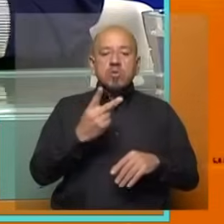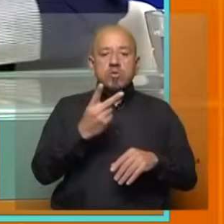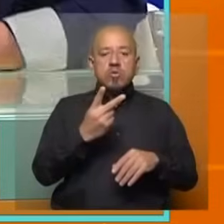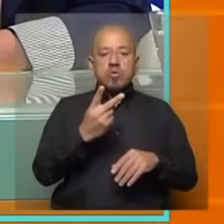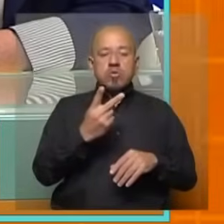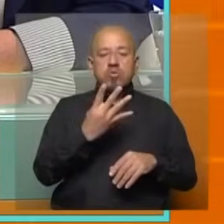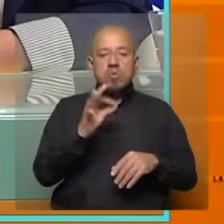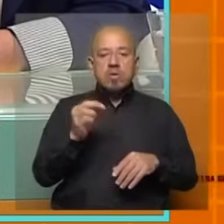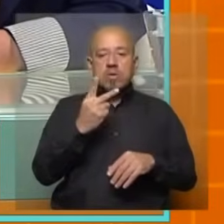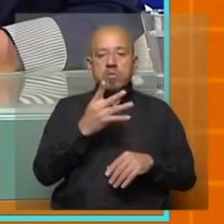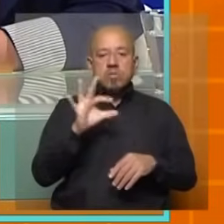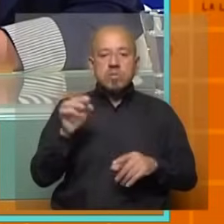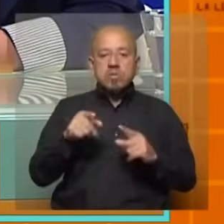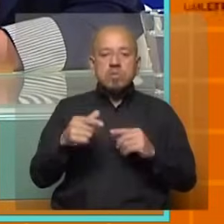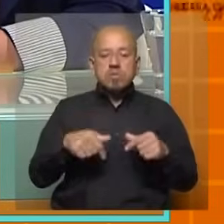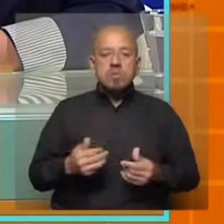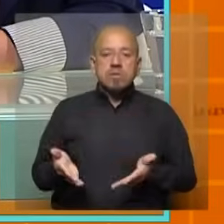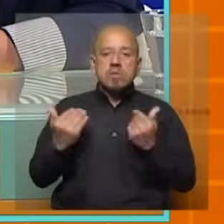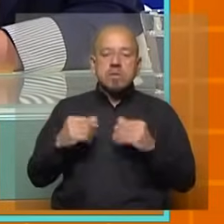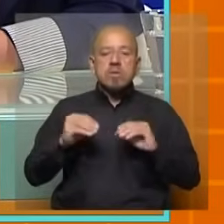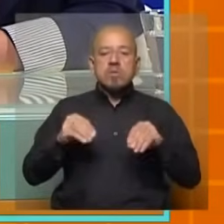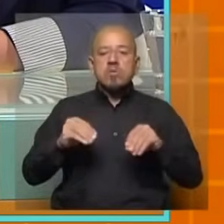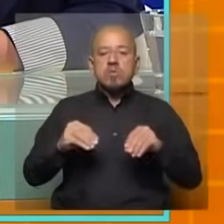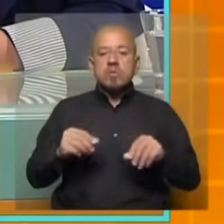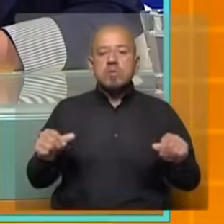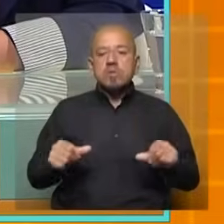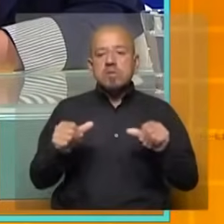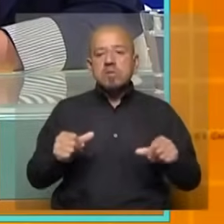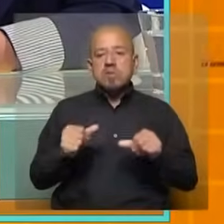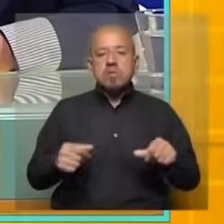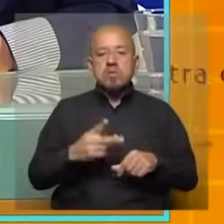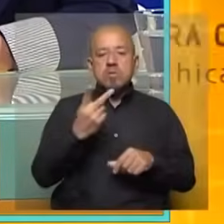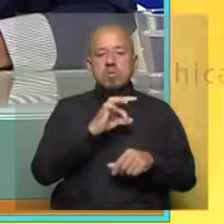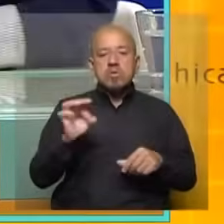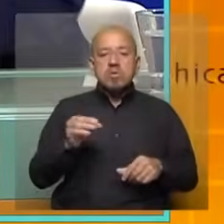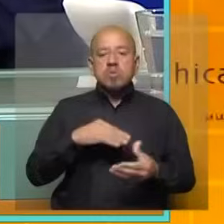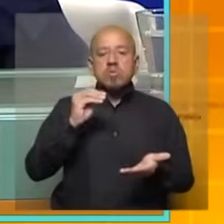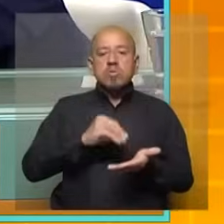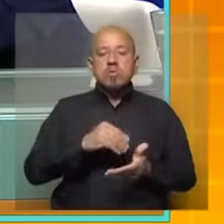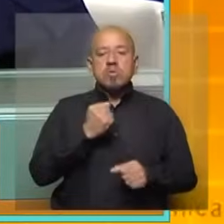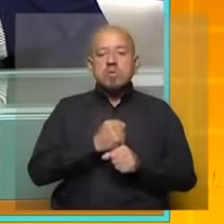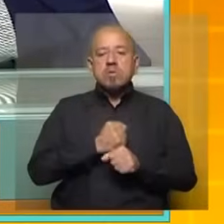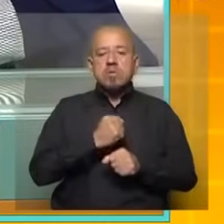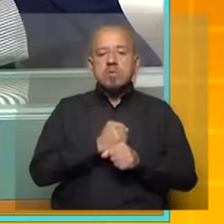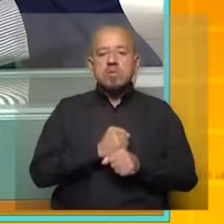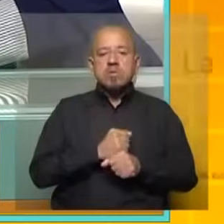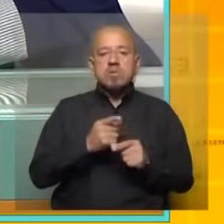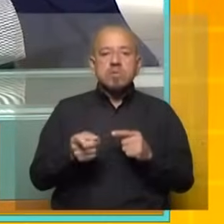levantar los residuos alrededor de un contenedor, generamos 200 puestos de trabajo nuevos con gente que antes